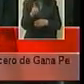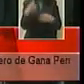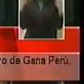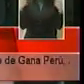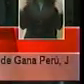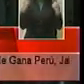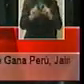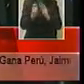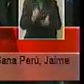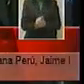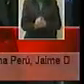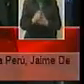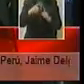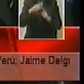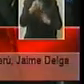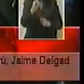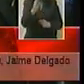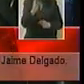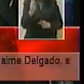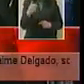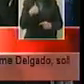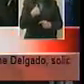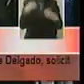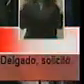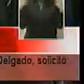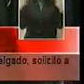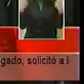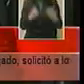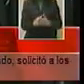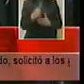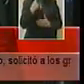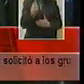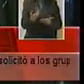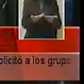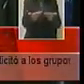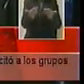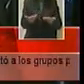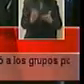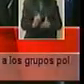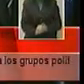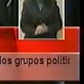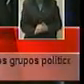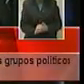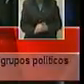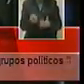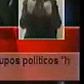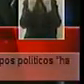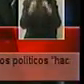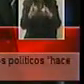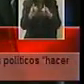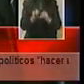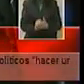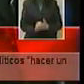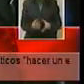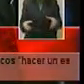despachos del señor congresista Carlos Tubino y de quien habla, se nos entregó este informe